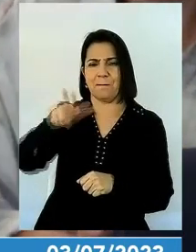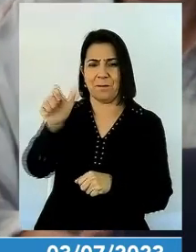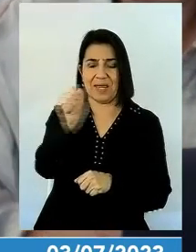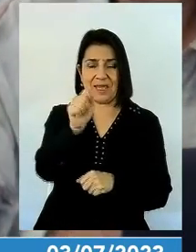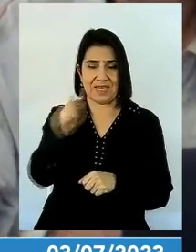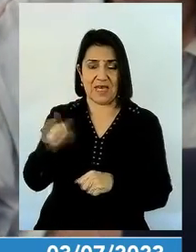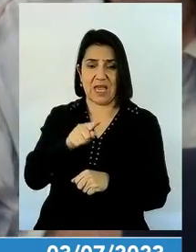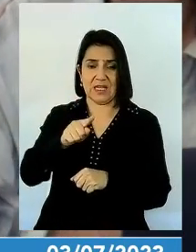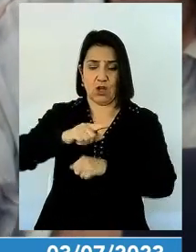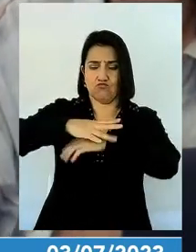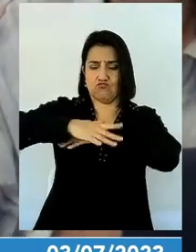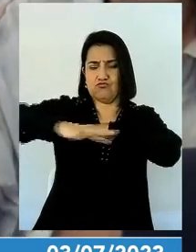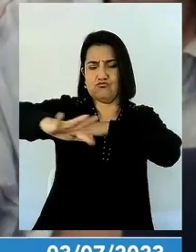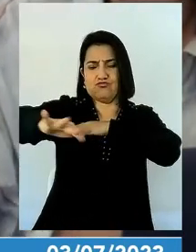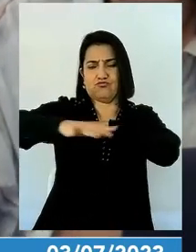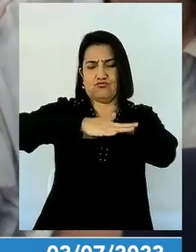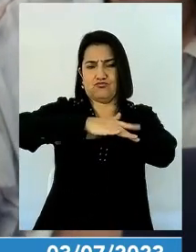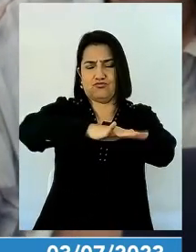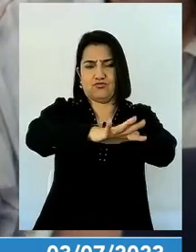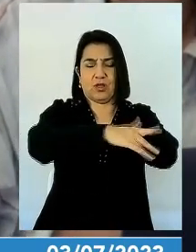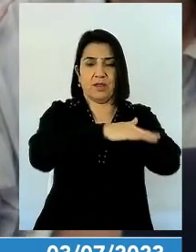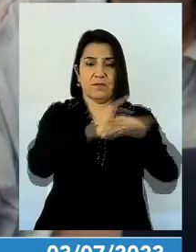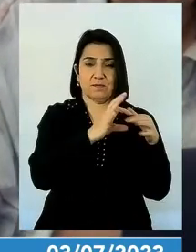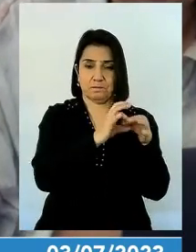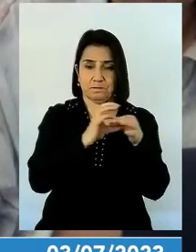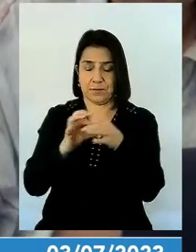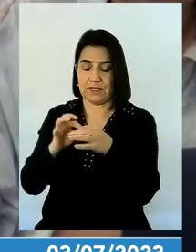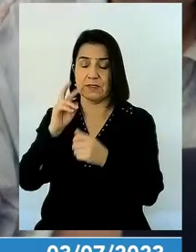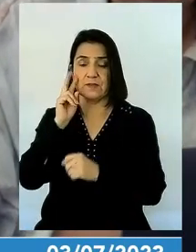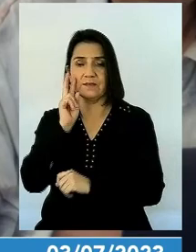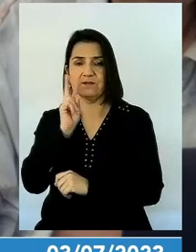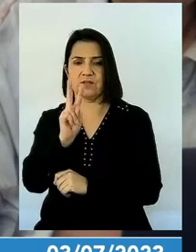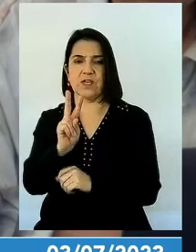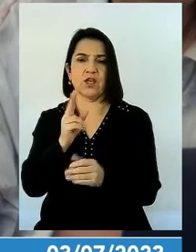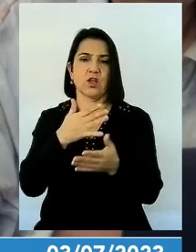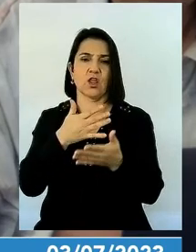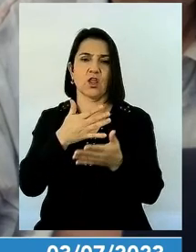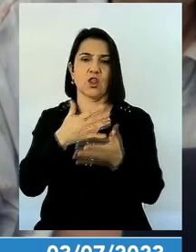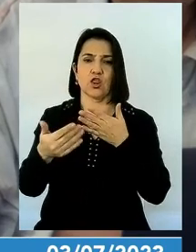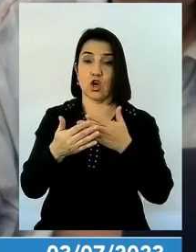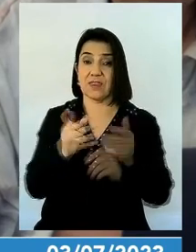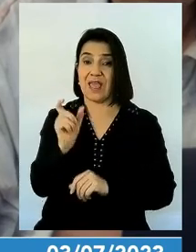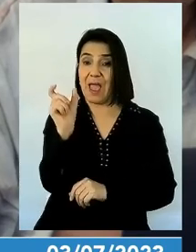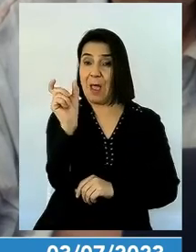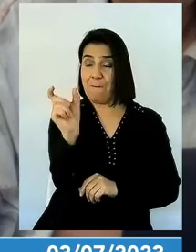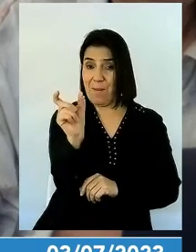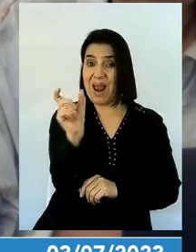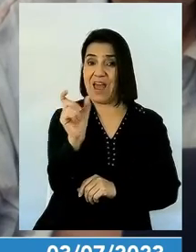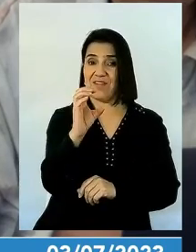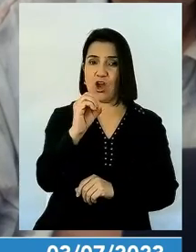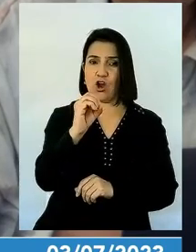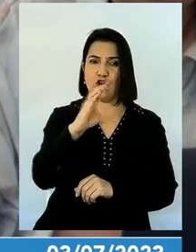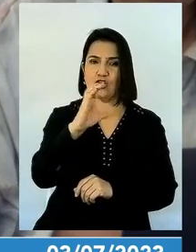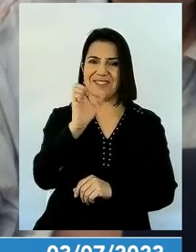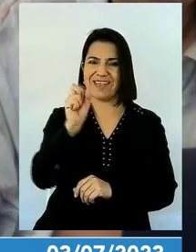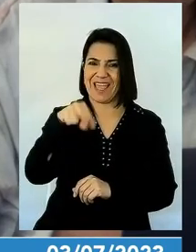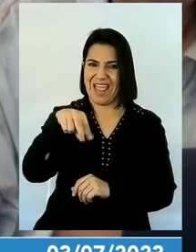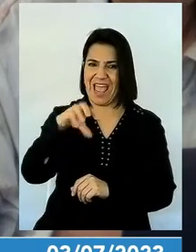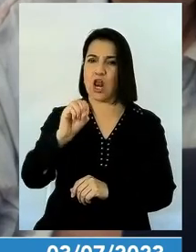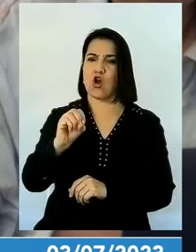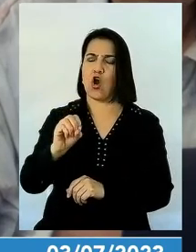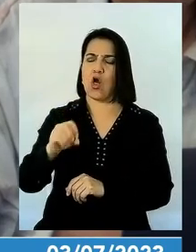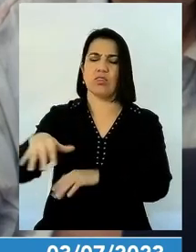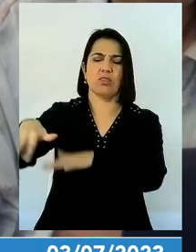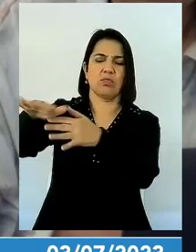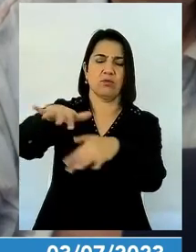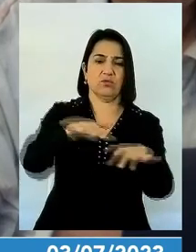acá podemos ver, por ejemplo, en dónde esta palabra en otras constituciones en América tampoco se encuentra. Ya como en países como en